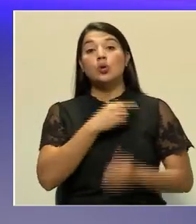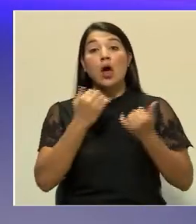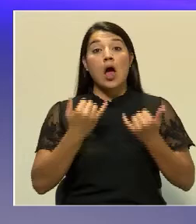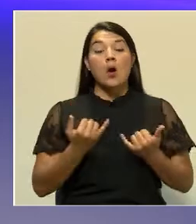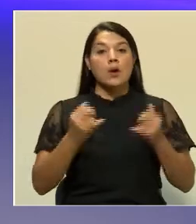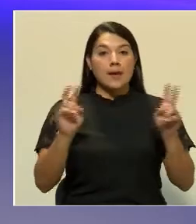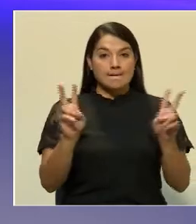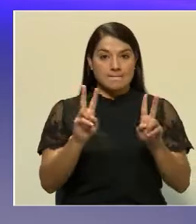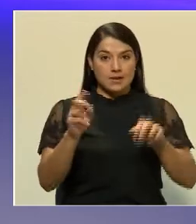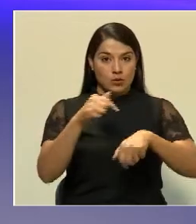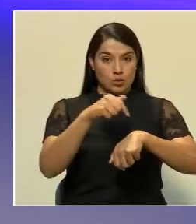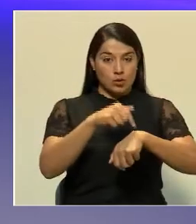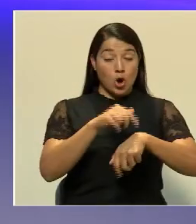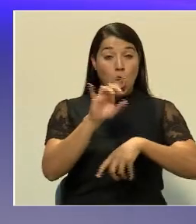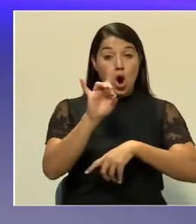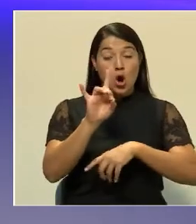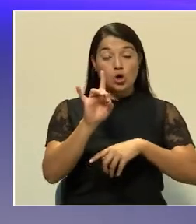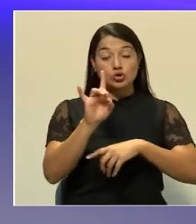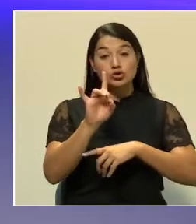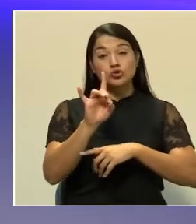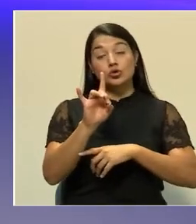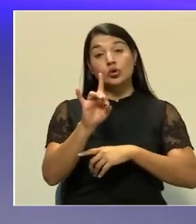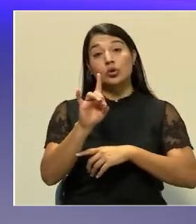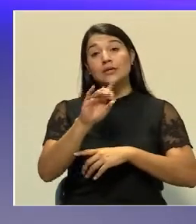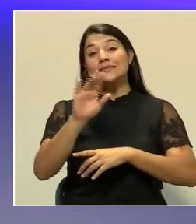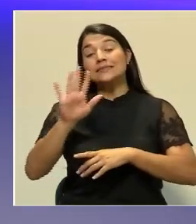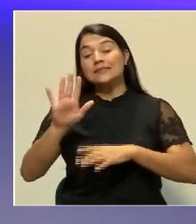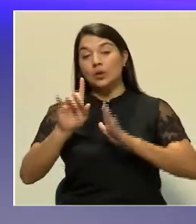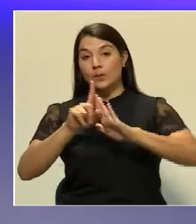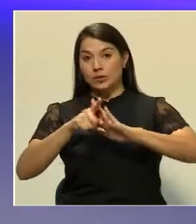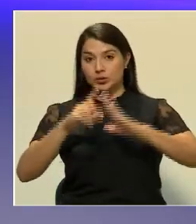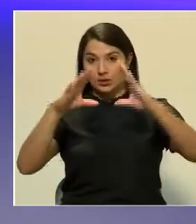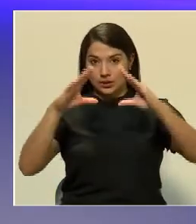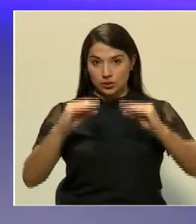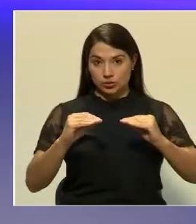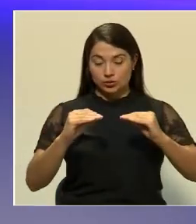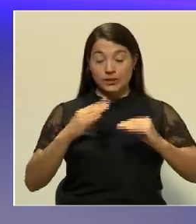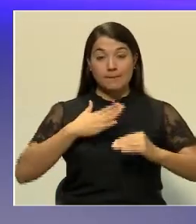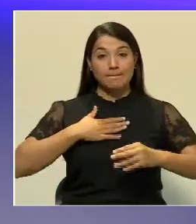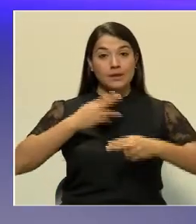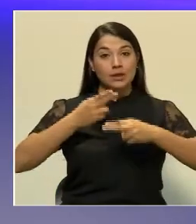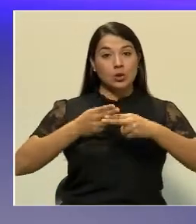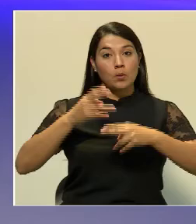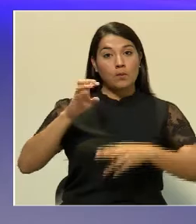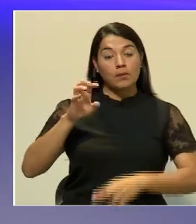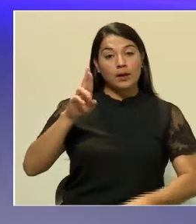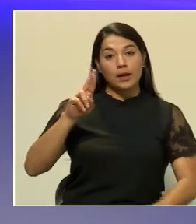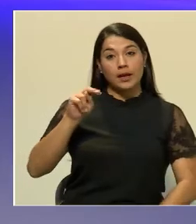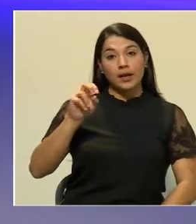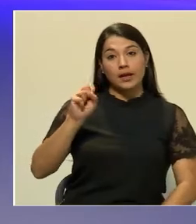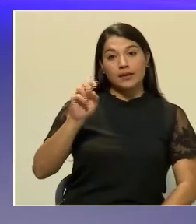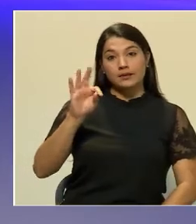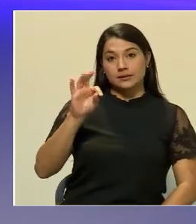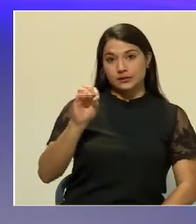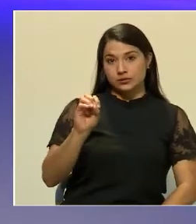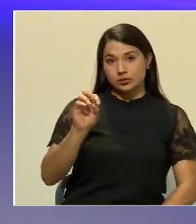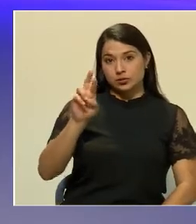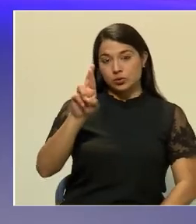en vivo a las 8 de la noche con 5 minutos. Soy Ernesto Rivera.